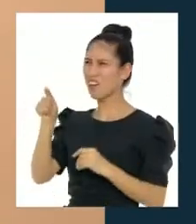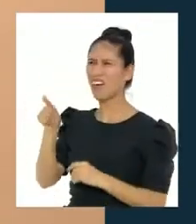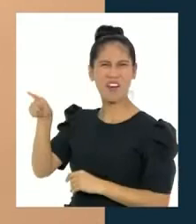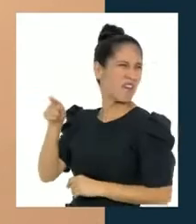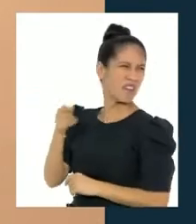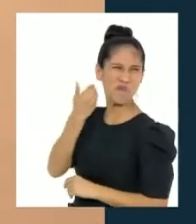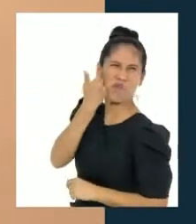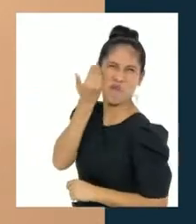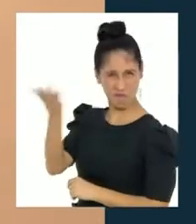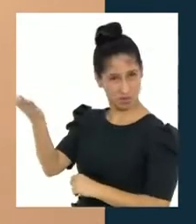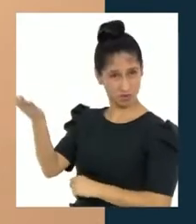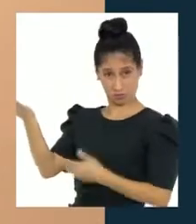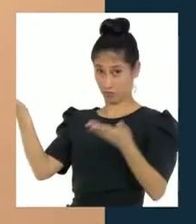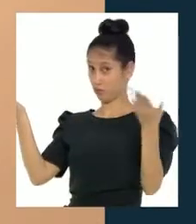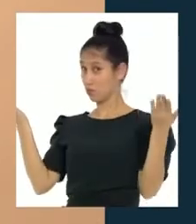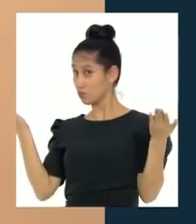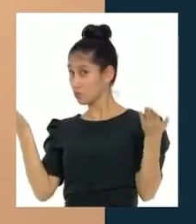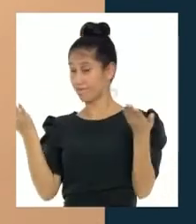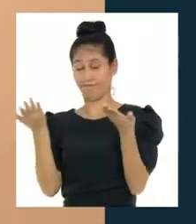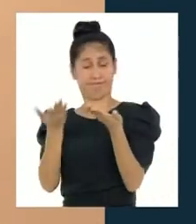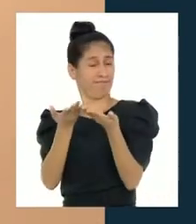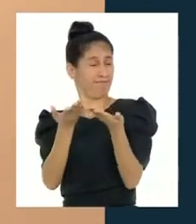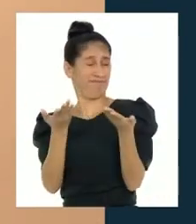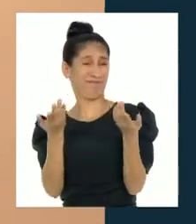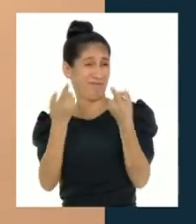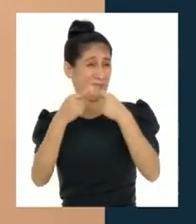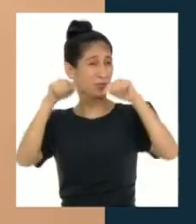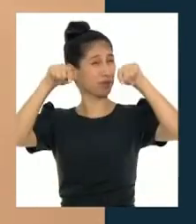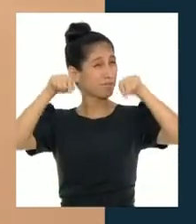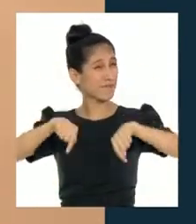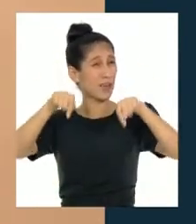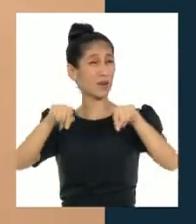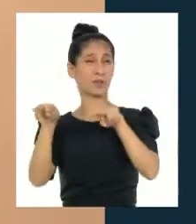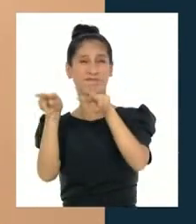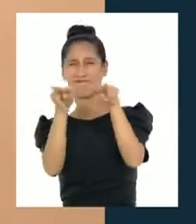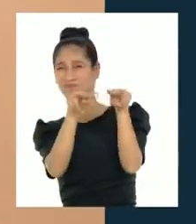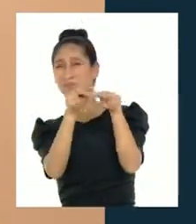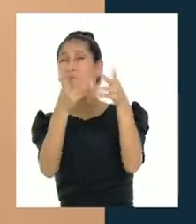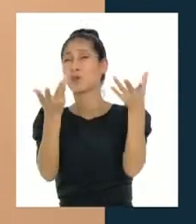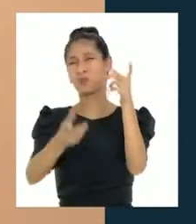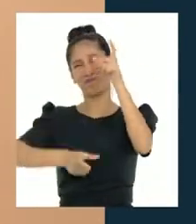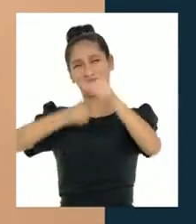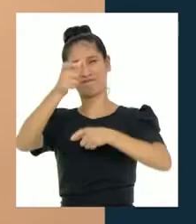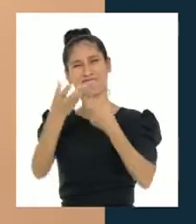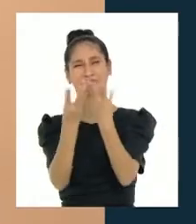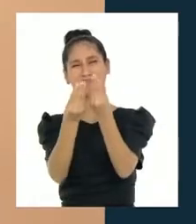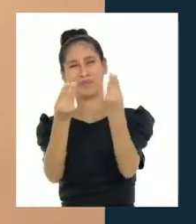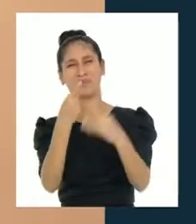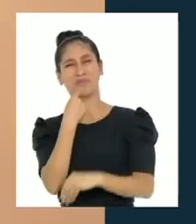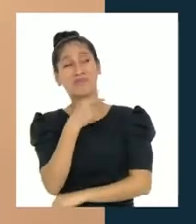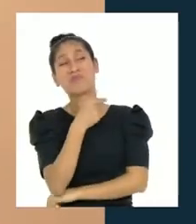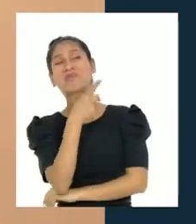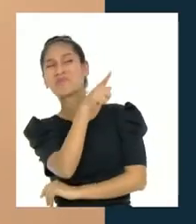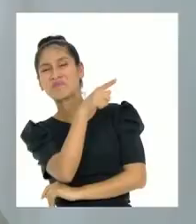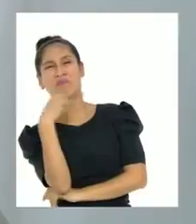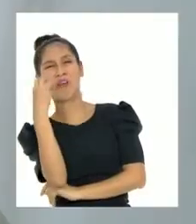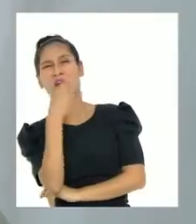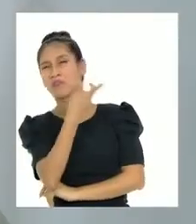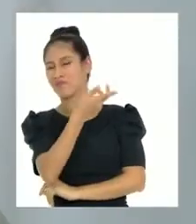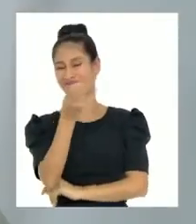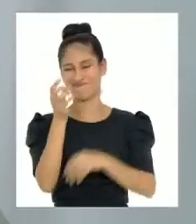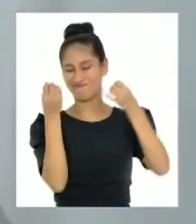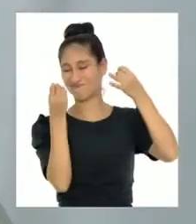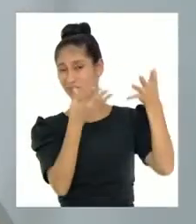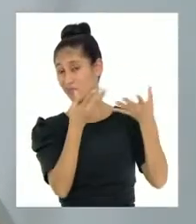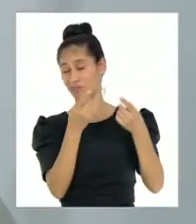es algo que lamentablemente sustenta el racismo y que nosotros debemos cambiar.